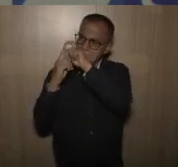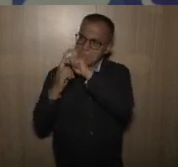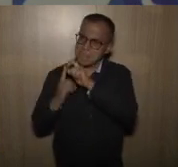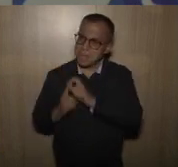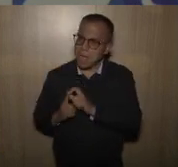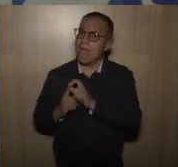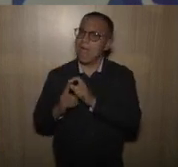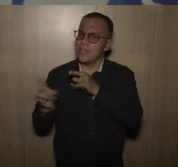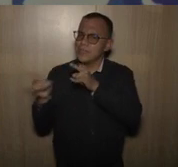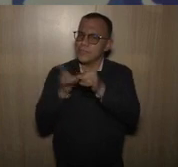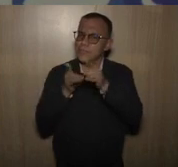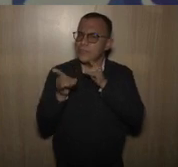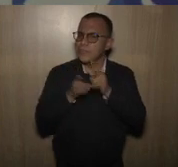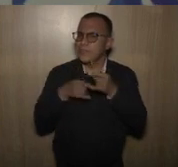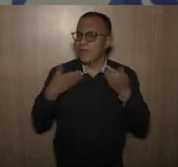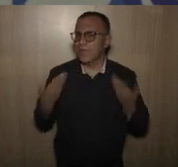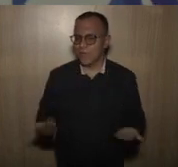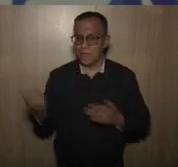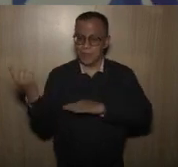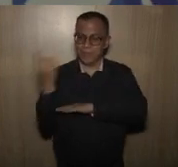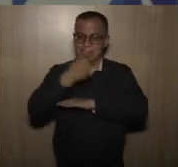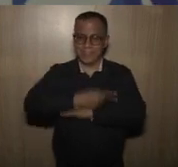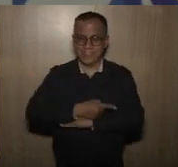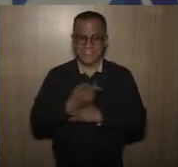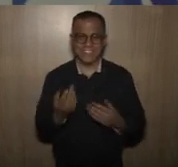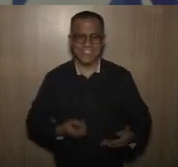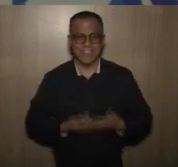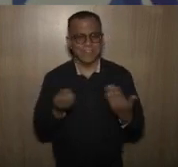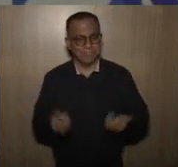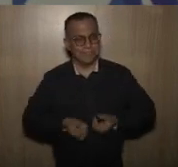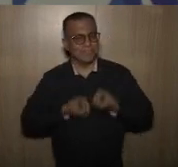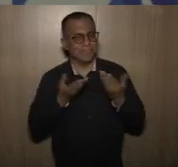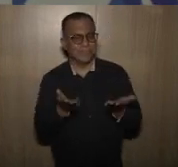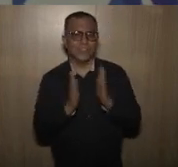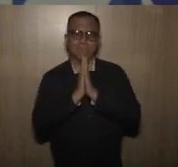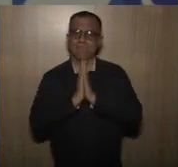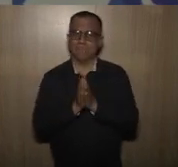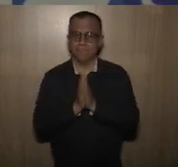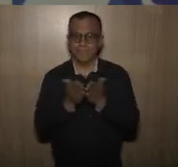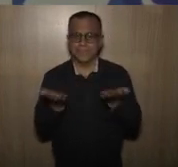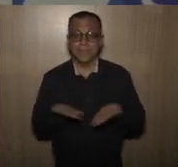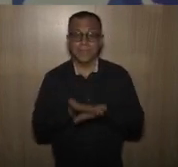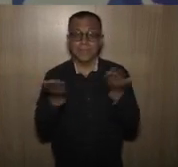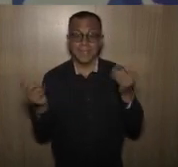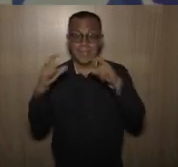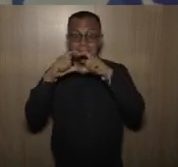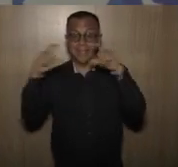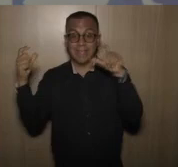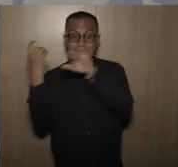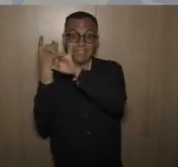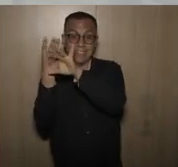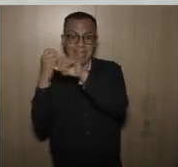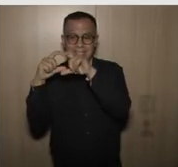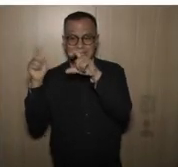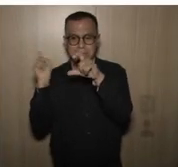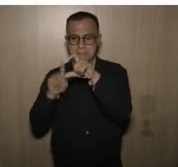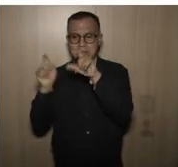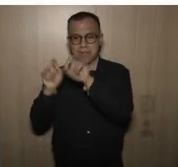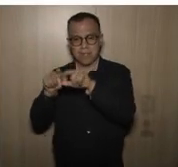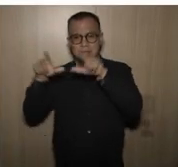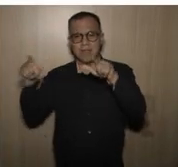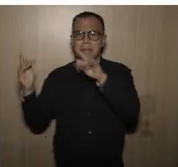sensaciones que les quedan después de esta jornada. Es por eso que les vamos a pedir nuevamente dirigirse al chat y activar el enlace